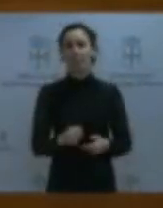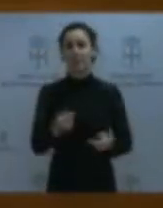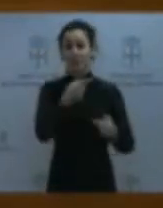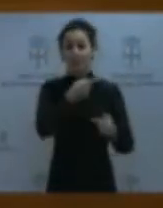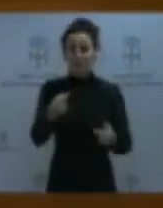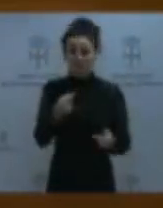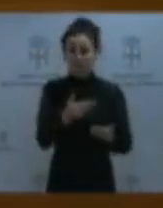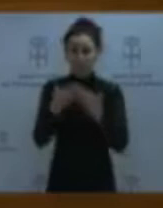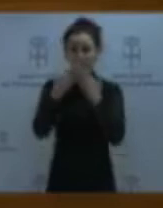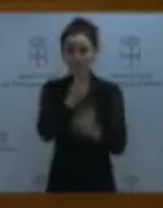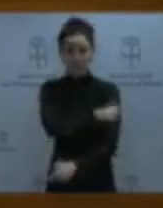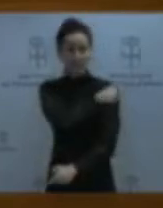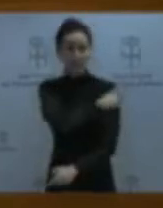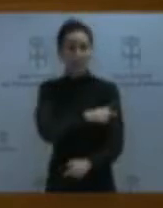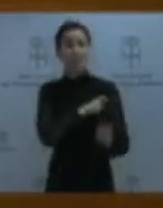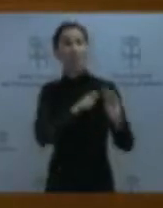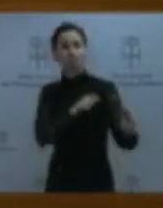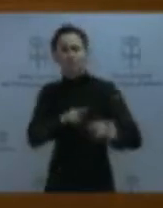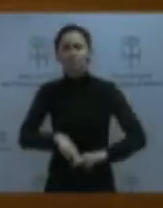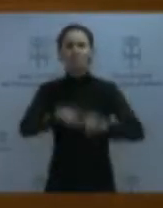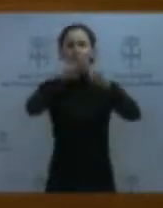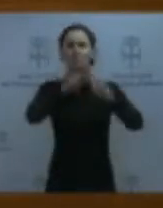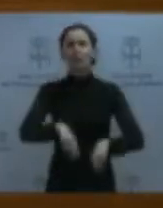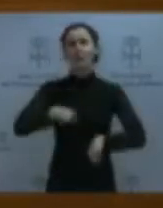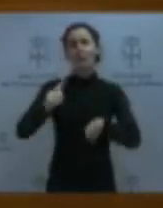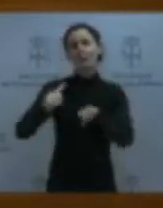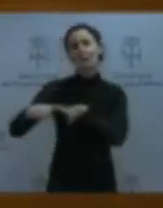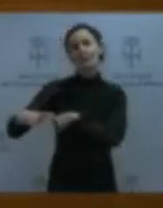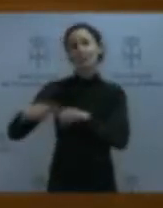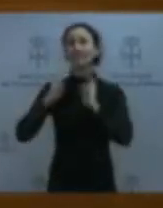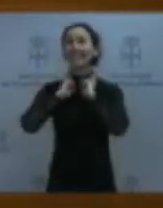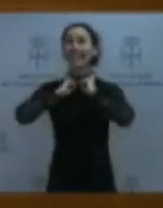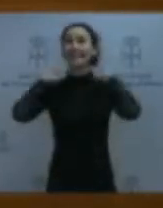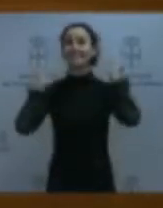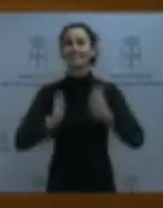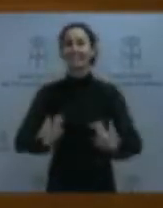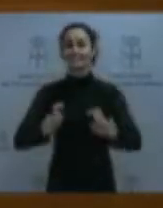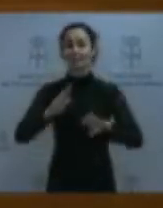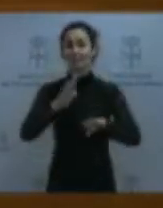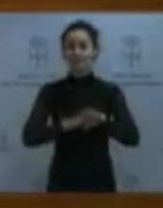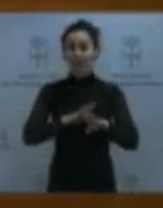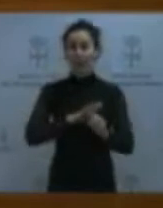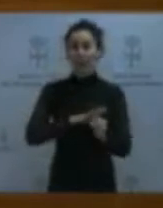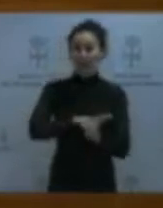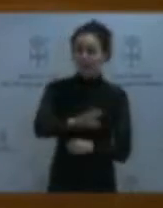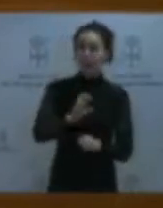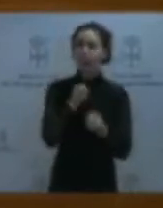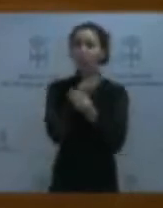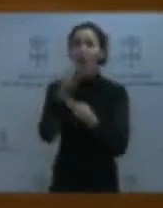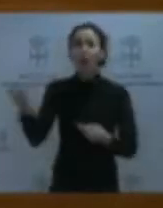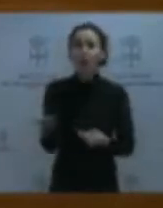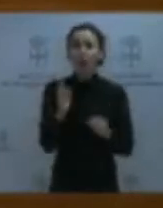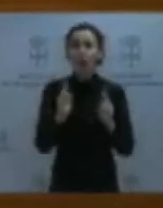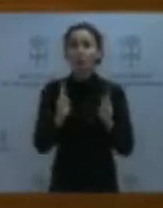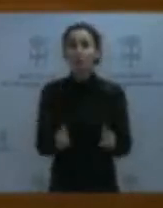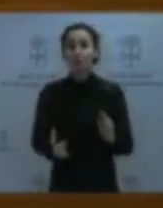en Inglaterra, analizaron los factores de estrés para las personas que trabajaban en el sector de la hostelería. Y por supuesto